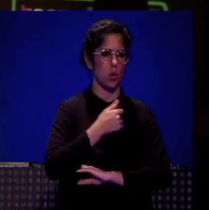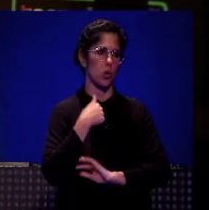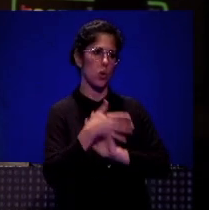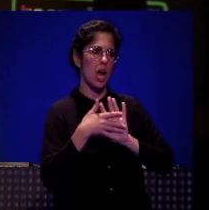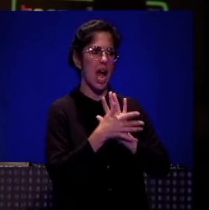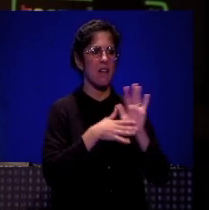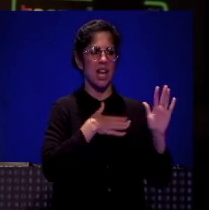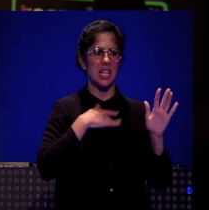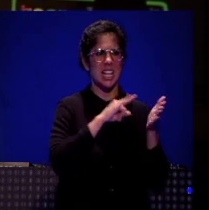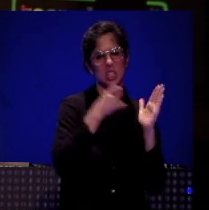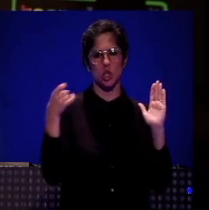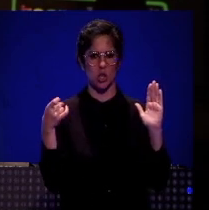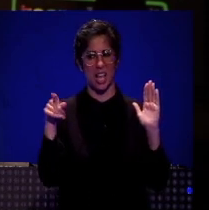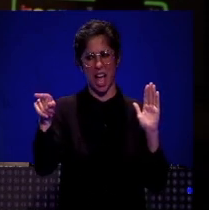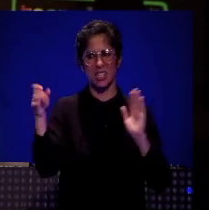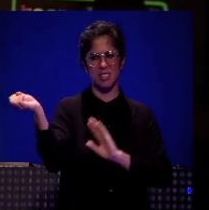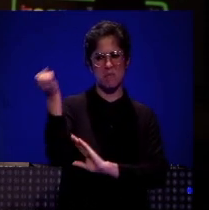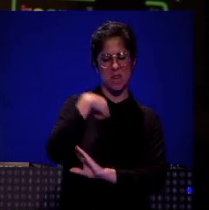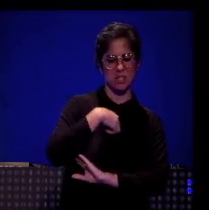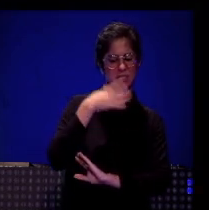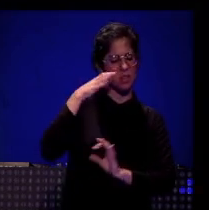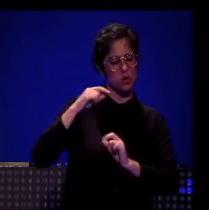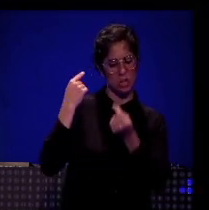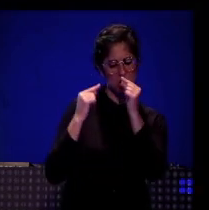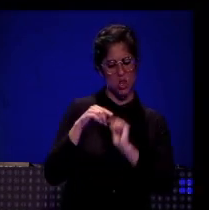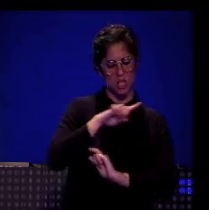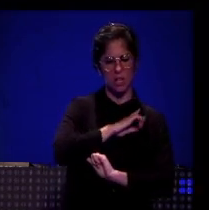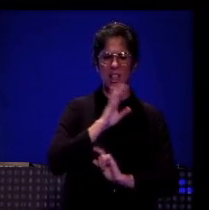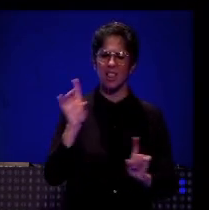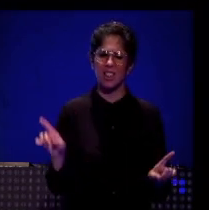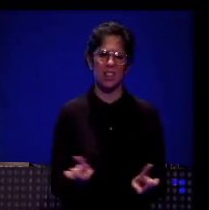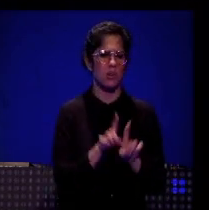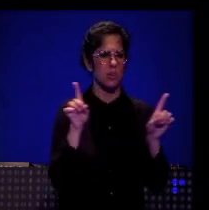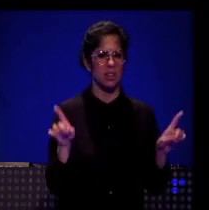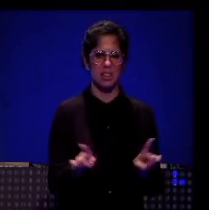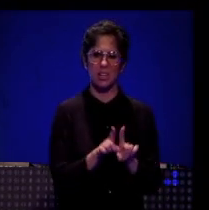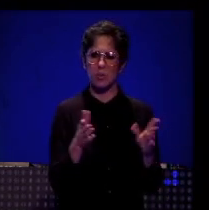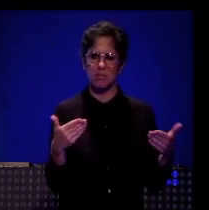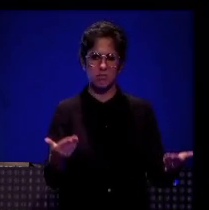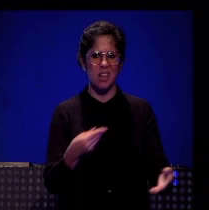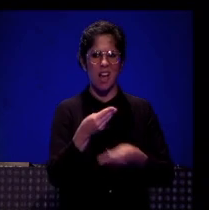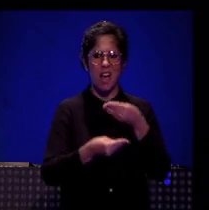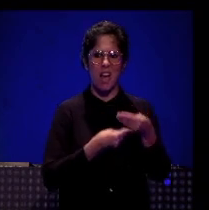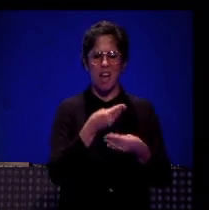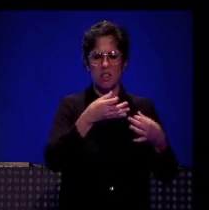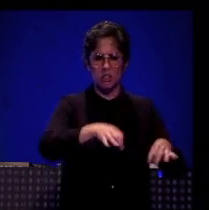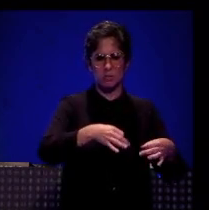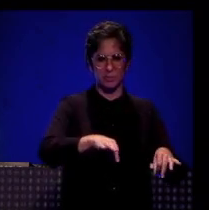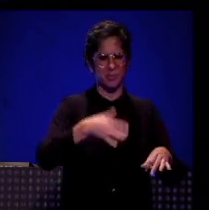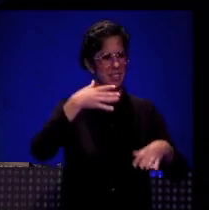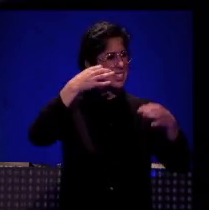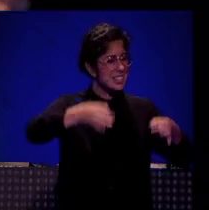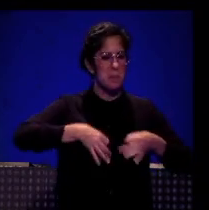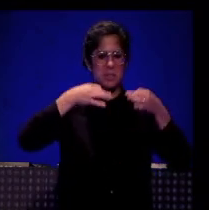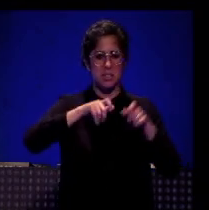da igual les queda igual yo siempre lo digo hacerlo simple va a haber más gente que sepan más que vosotros por